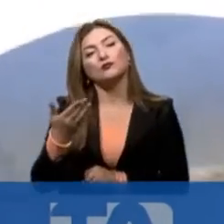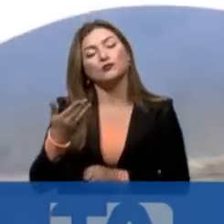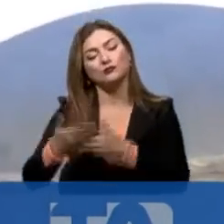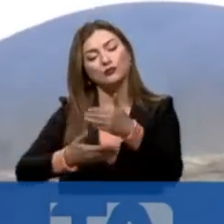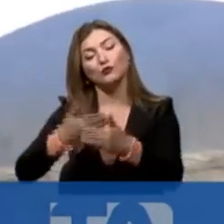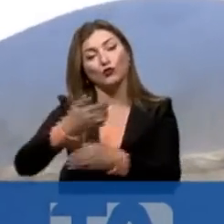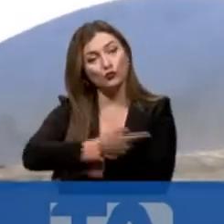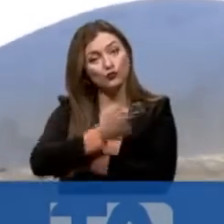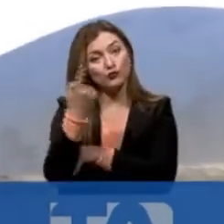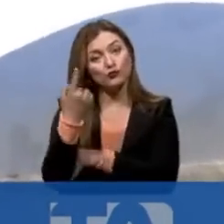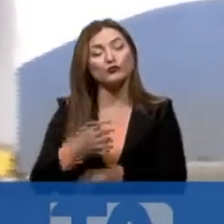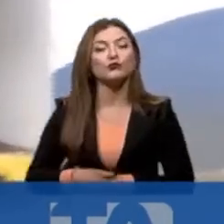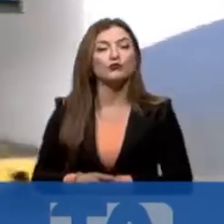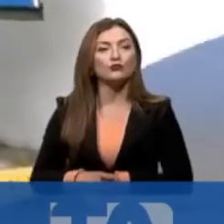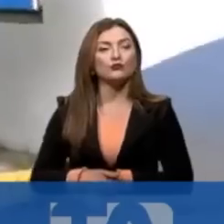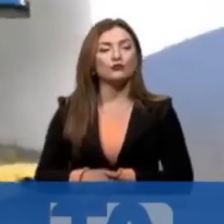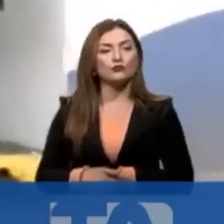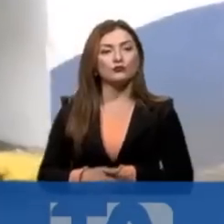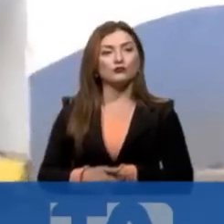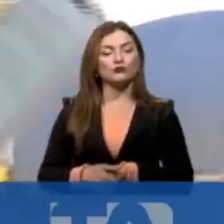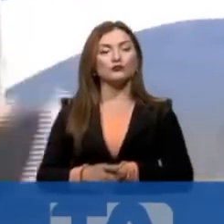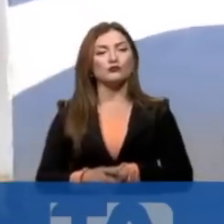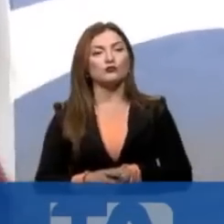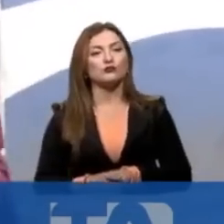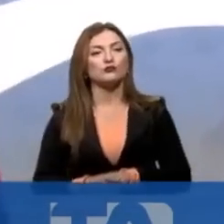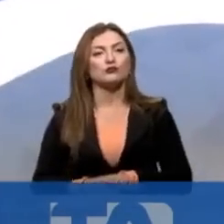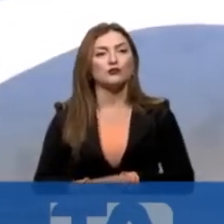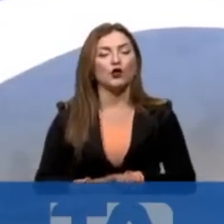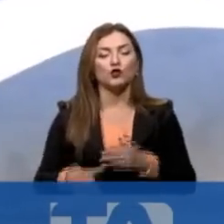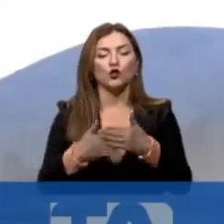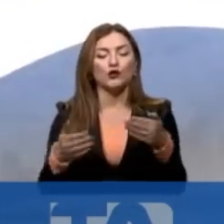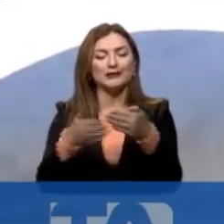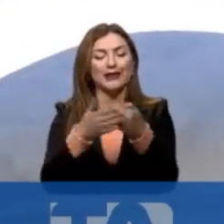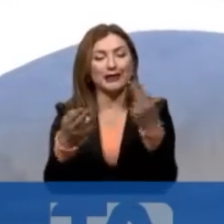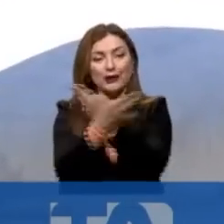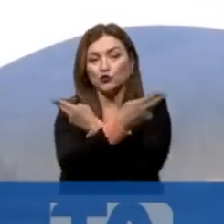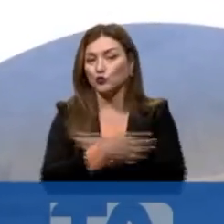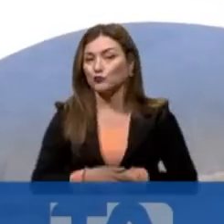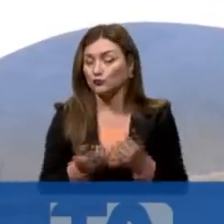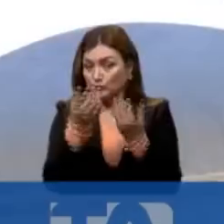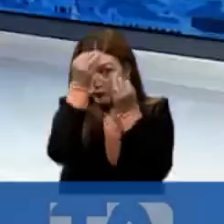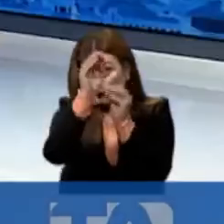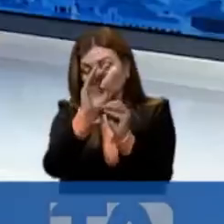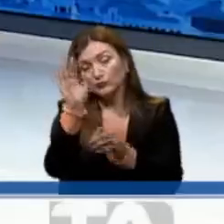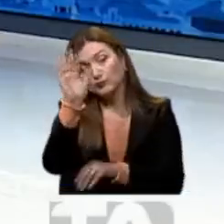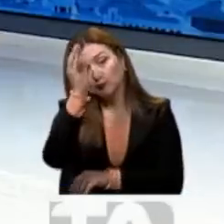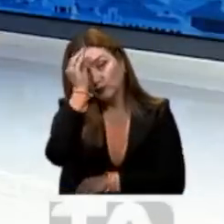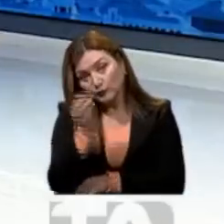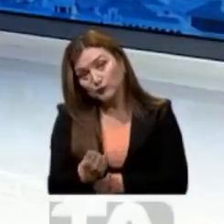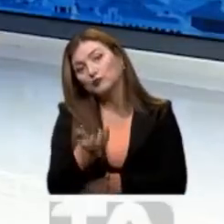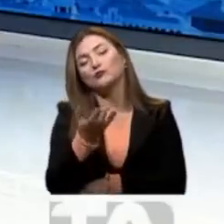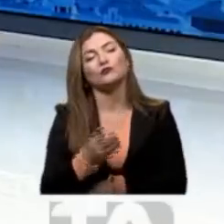de estos días y como ustedes pueden observar, está totalmente clausurado este sitio. Con esta información me despido. Muy buenos